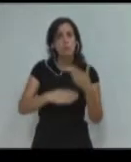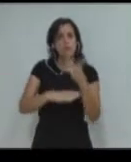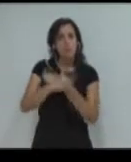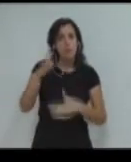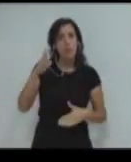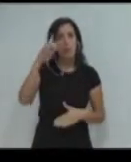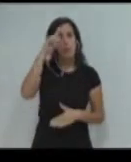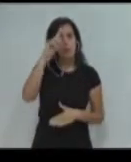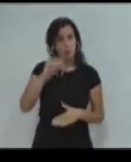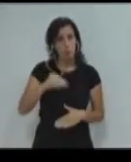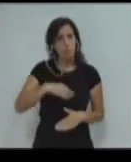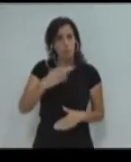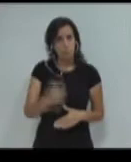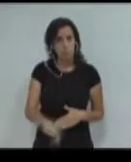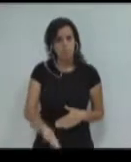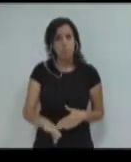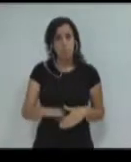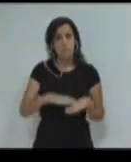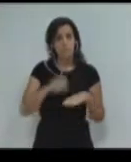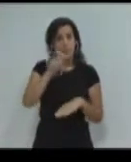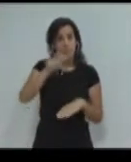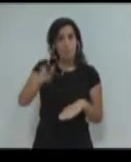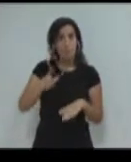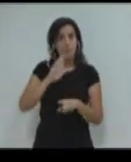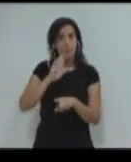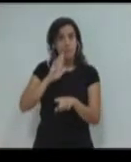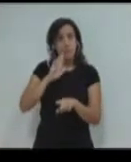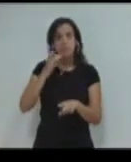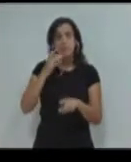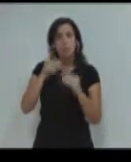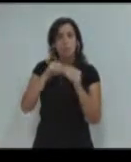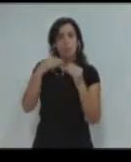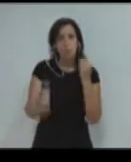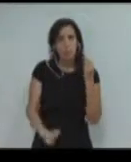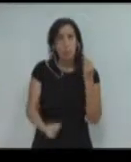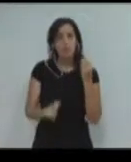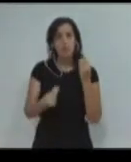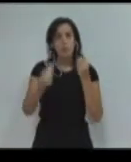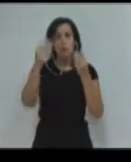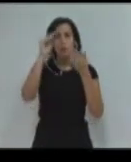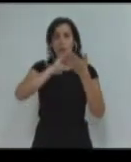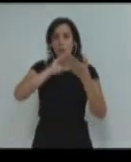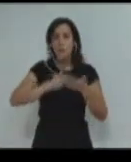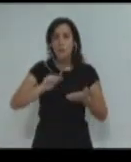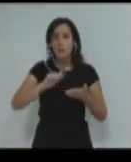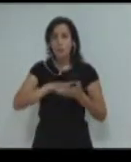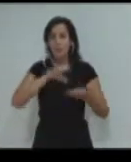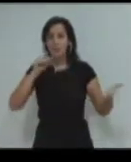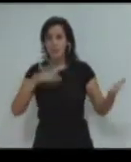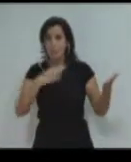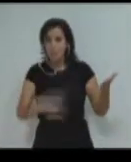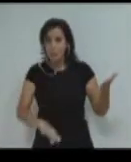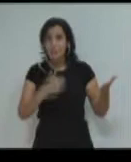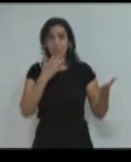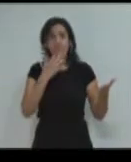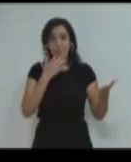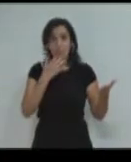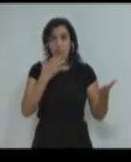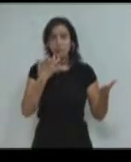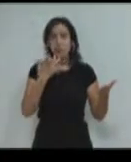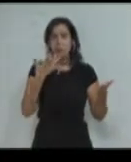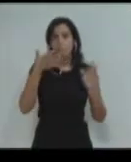discapacidad intelectual, para las cuales si ese documento no está escrito de una forma comprensible, tampoco